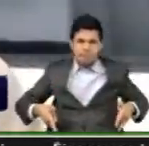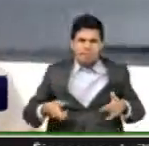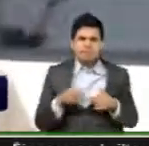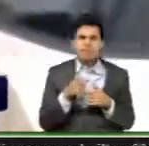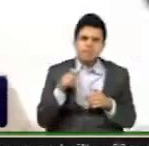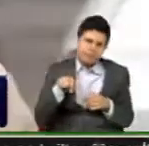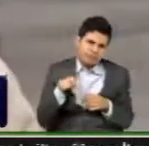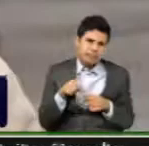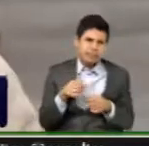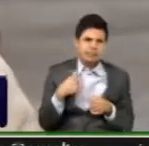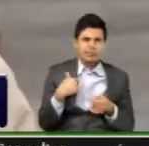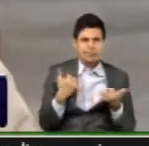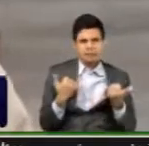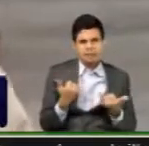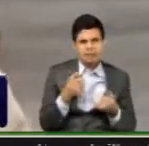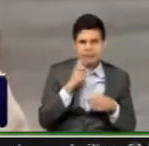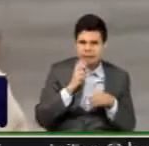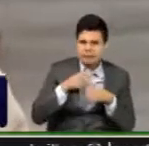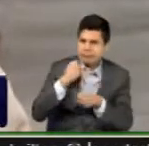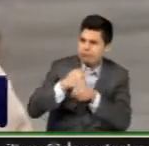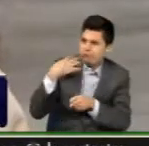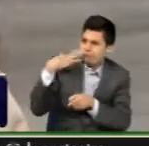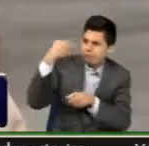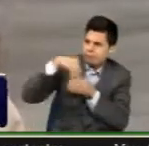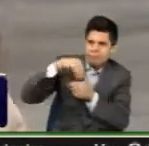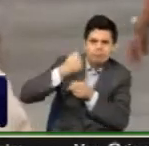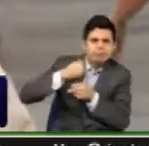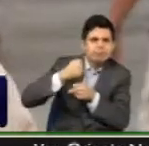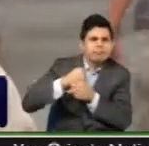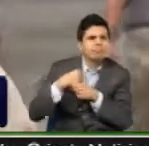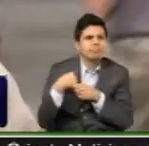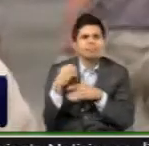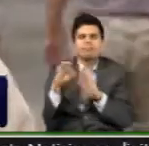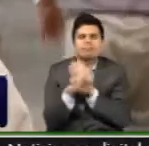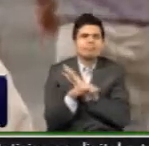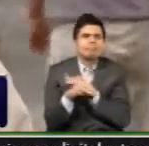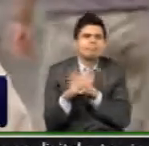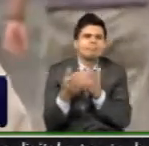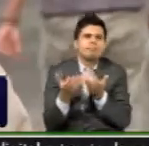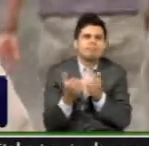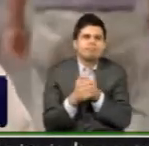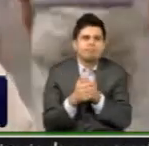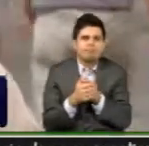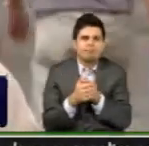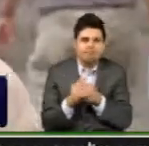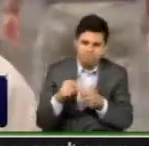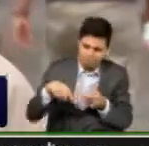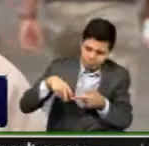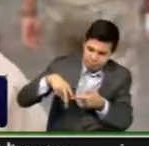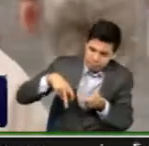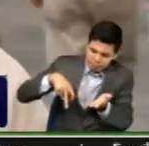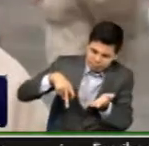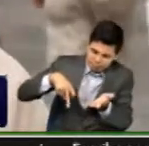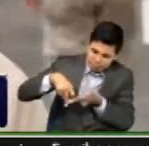puedo ahorita no puedo trabajar lo que yo sé, porque esto me impide un